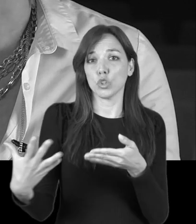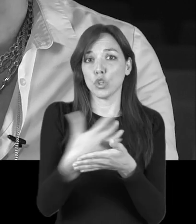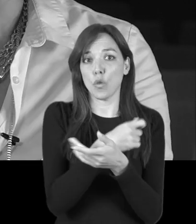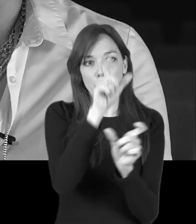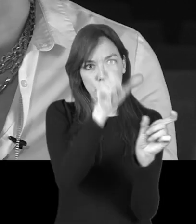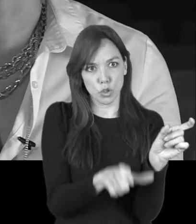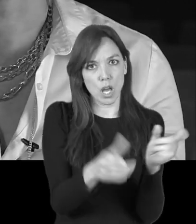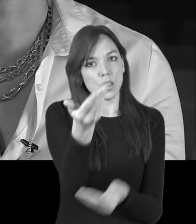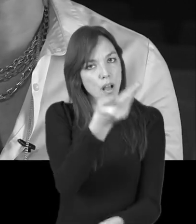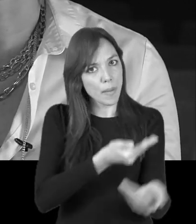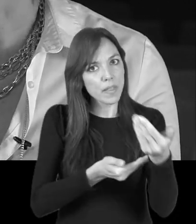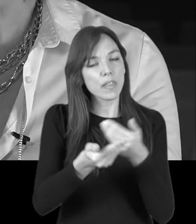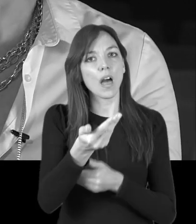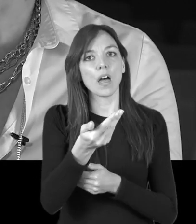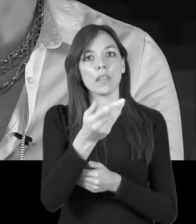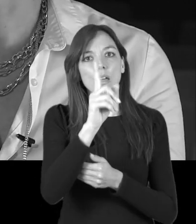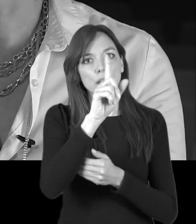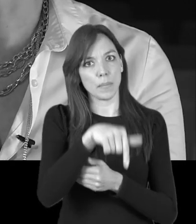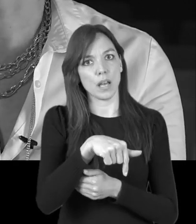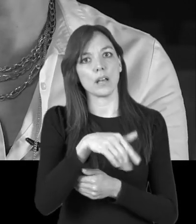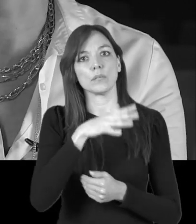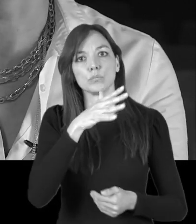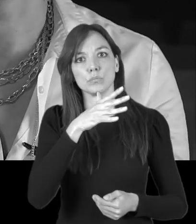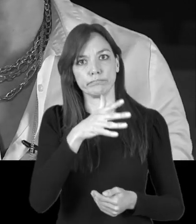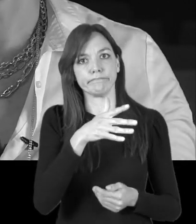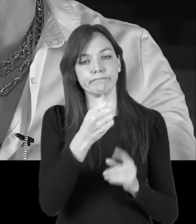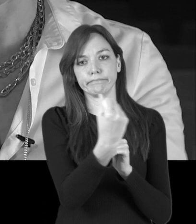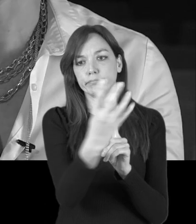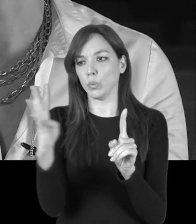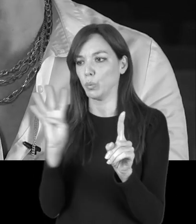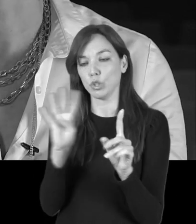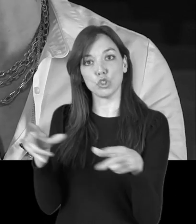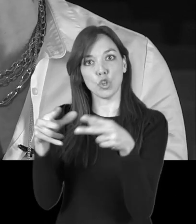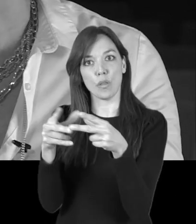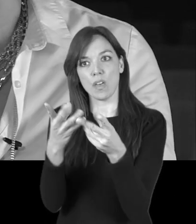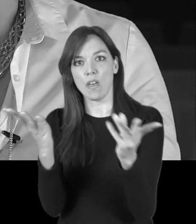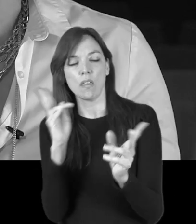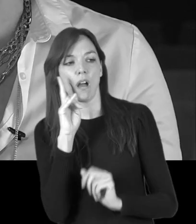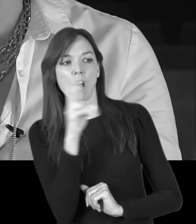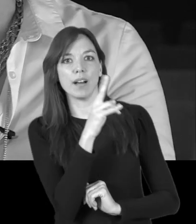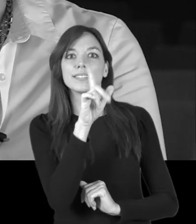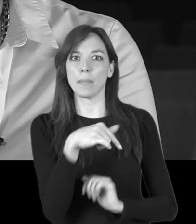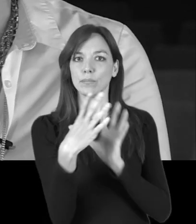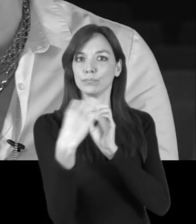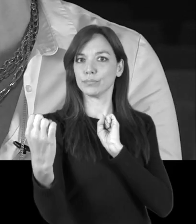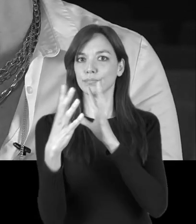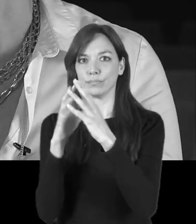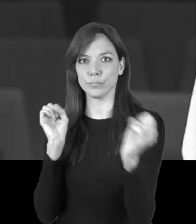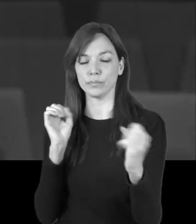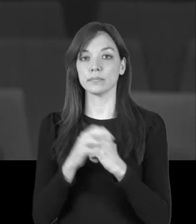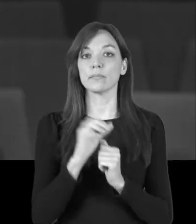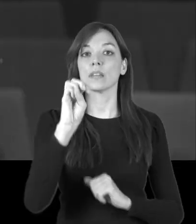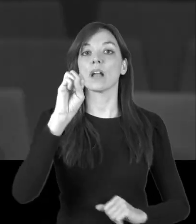campos, tanto a la persona con discapacidad que absorbe conocimientos de la gente que le rodea y la gente que le rodea conoce lo que es una